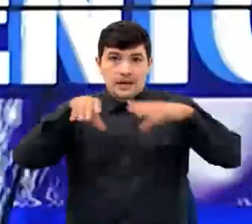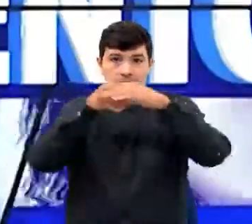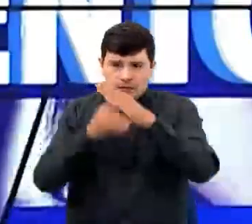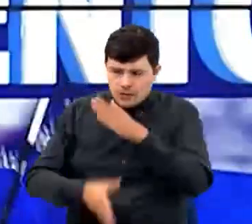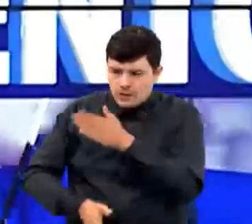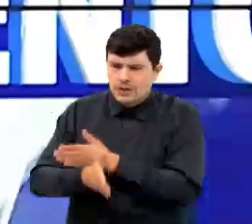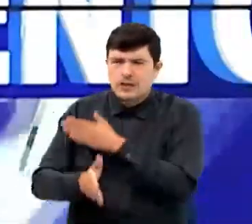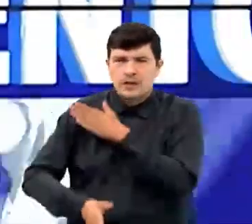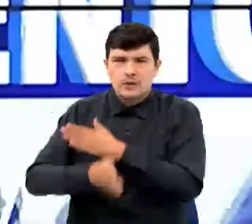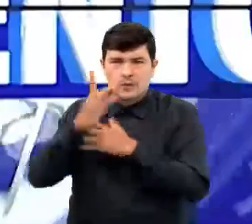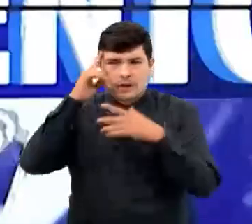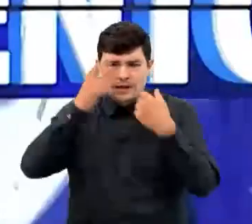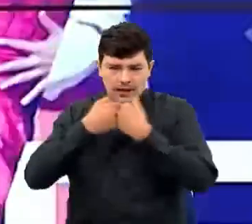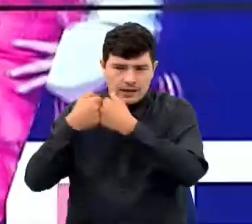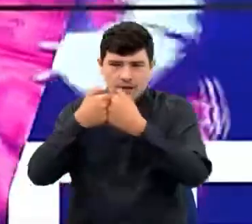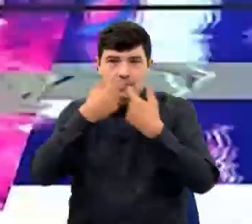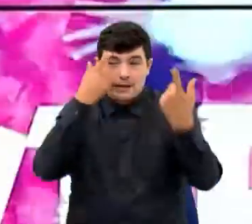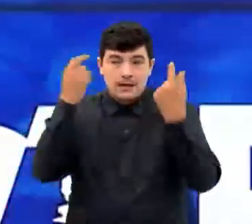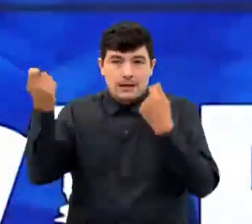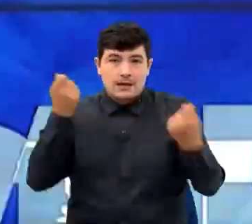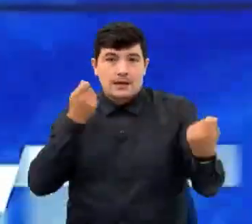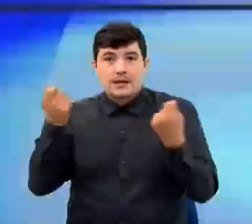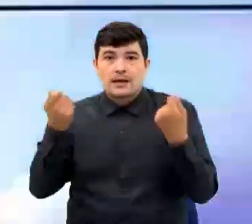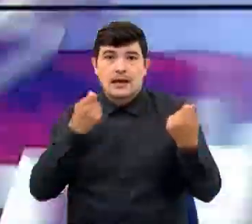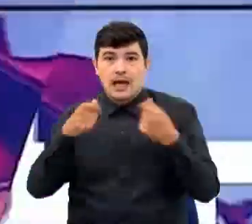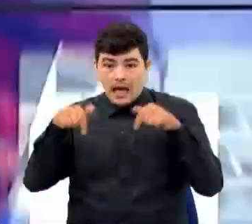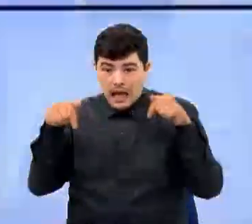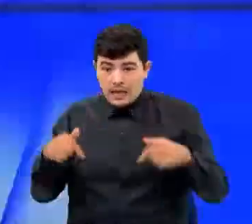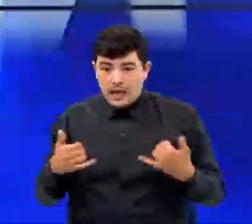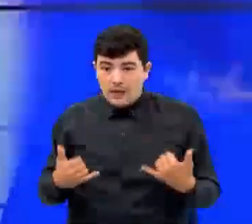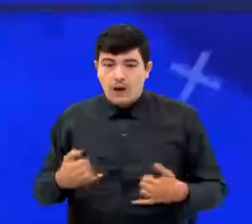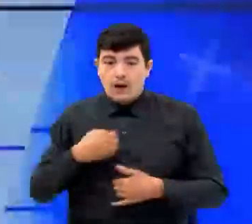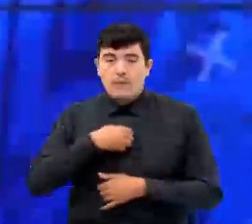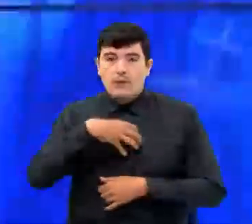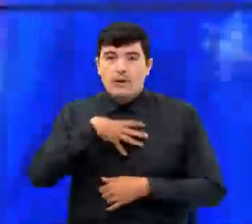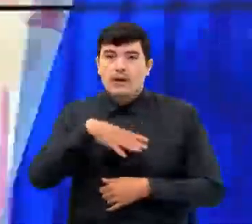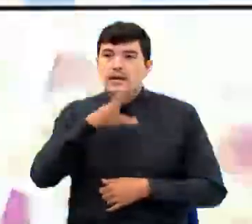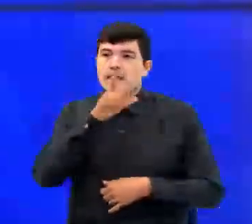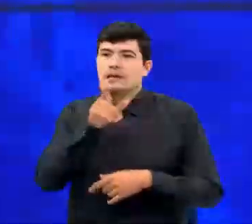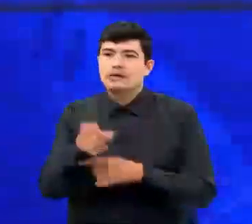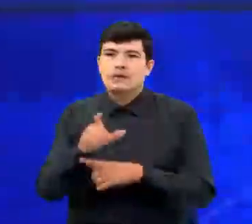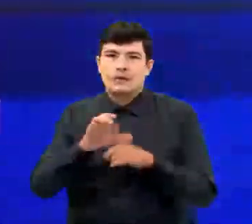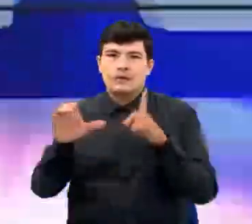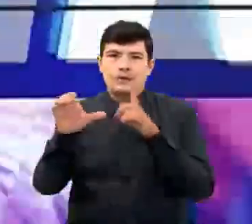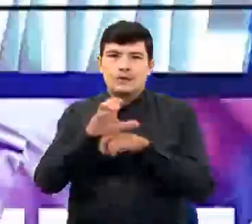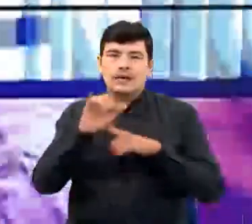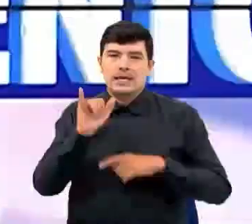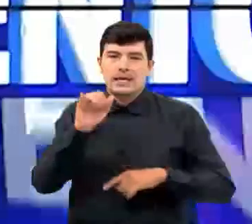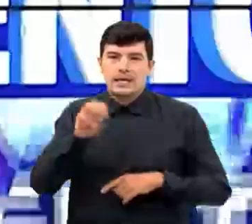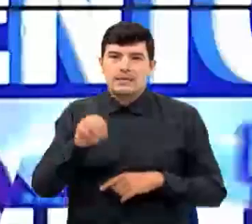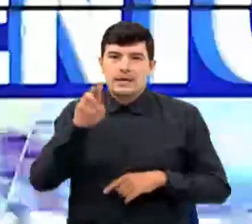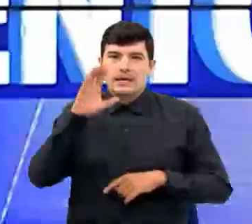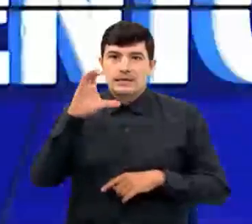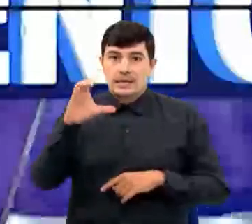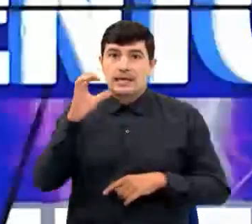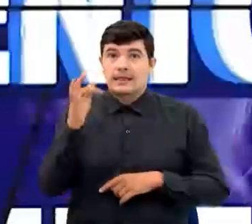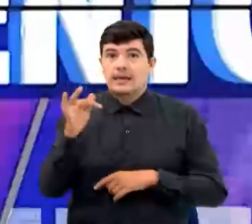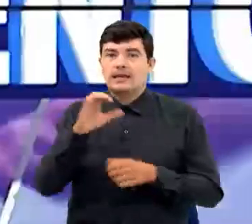generando alianzas estratégicas, en esta oportunidad con la cultural del IMCT de